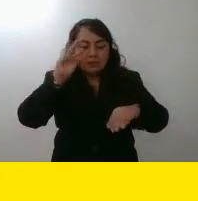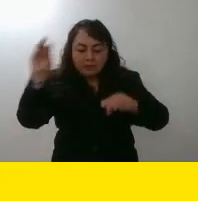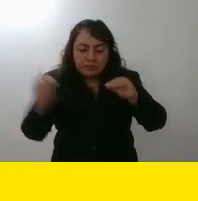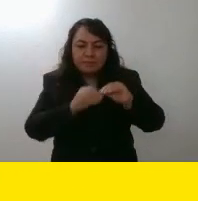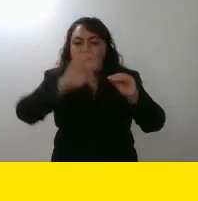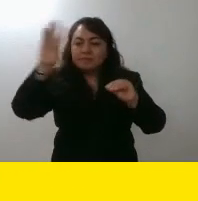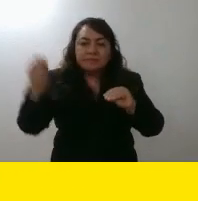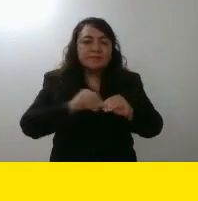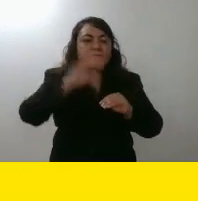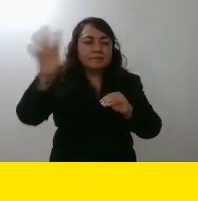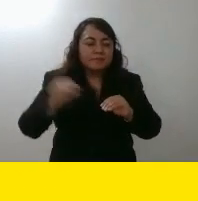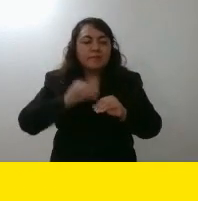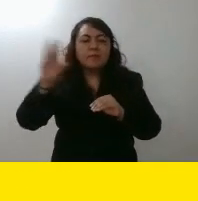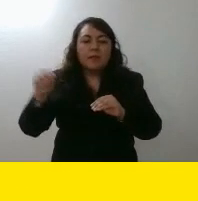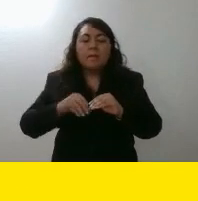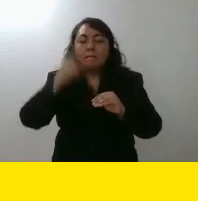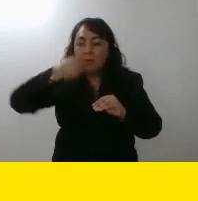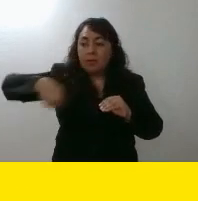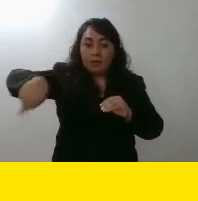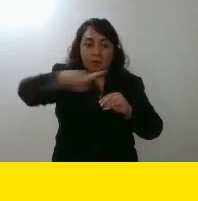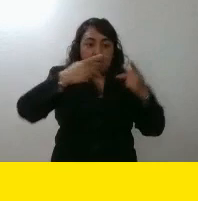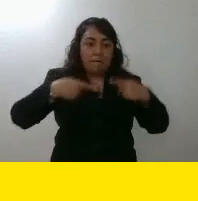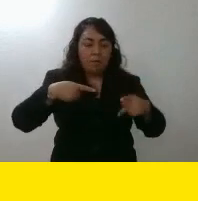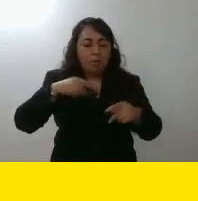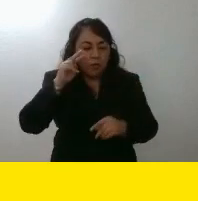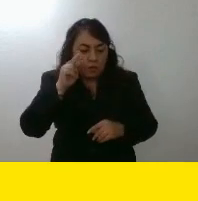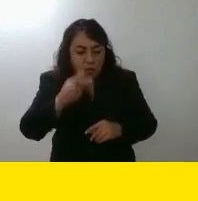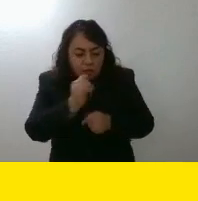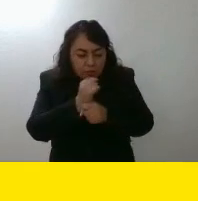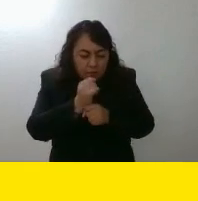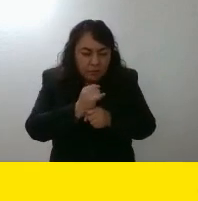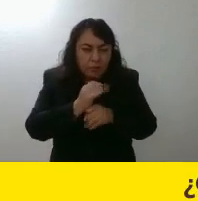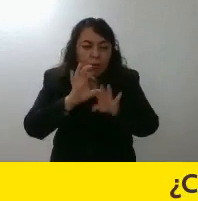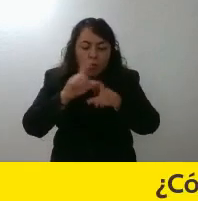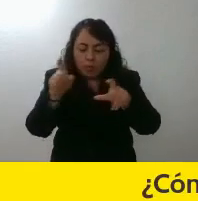acomodando para que las personas pudieran geolocalizar